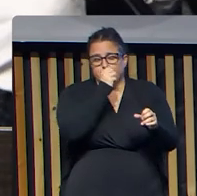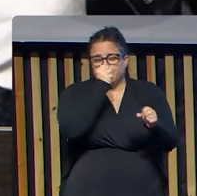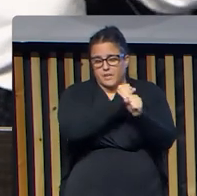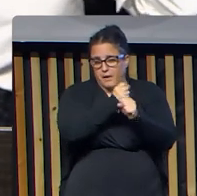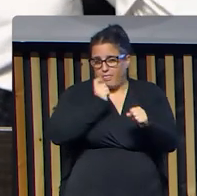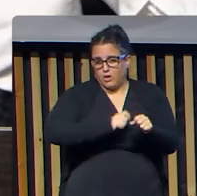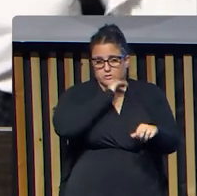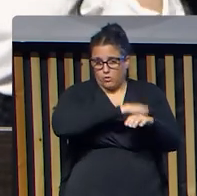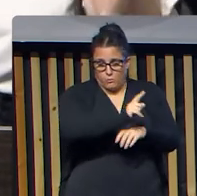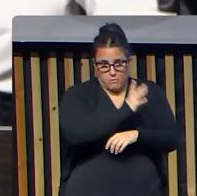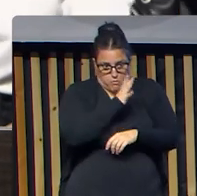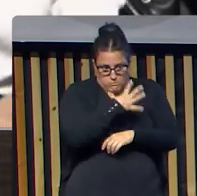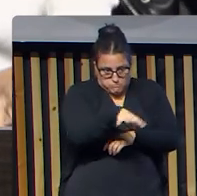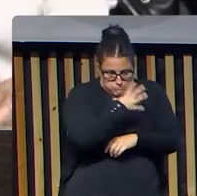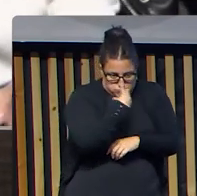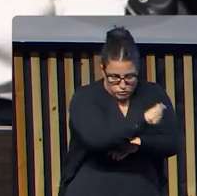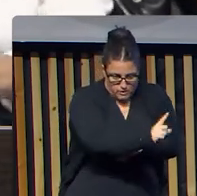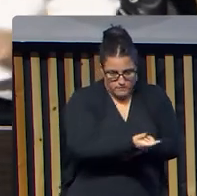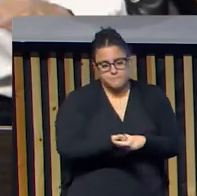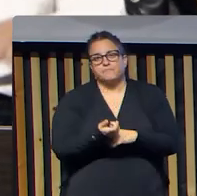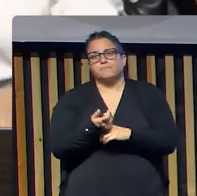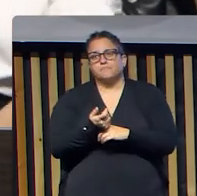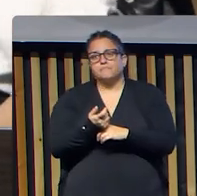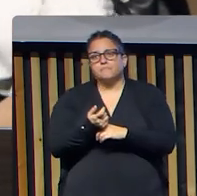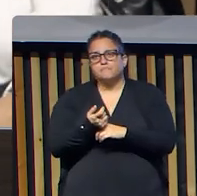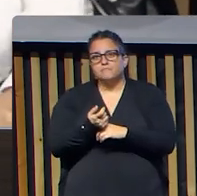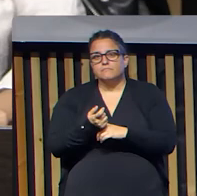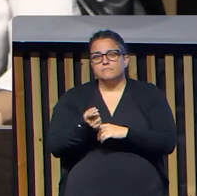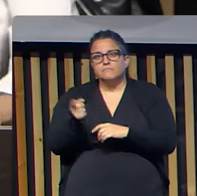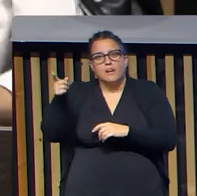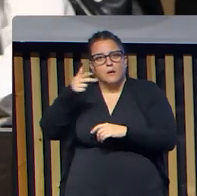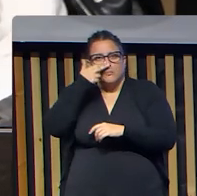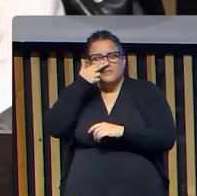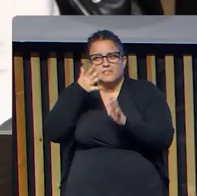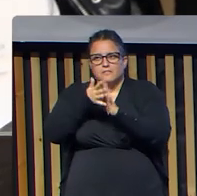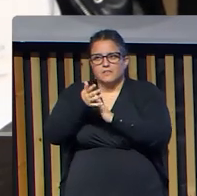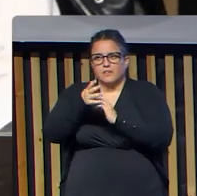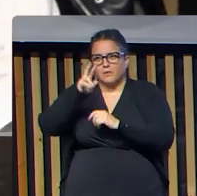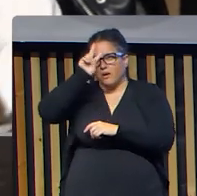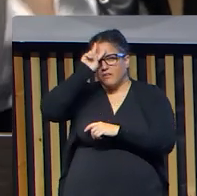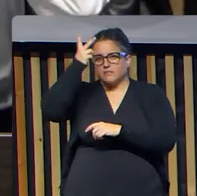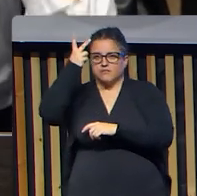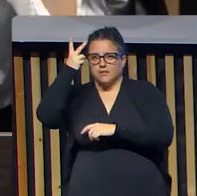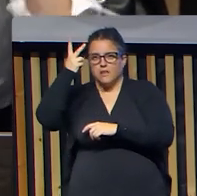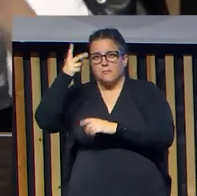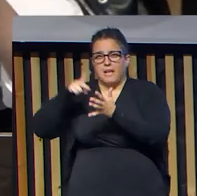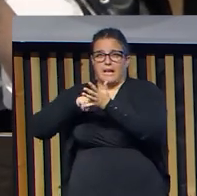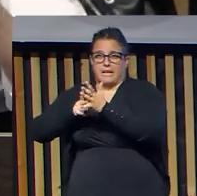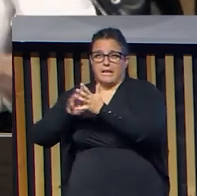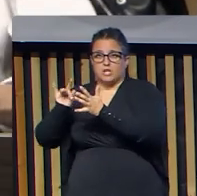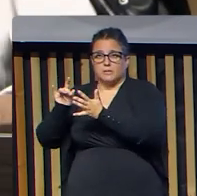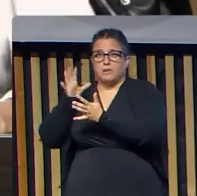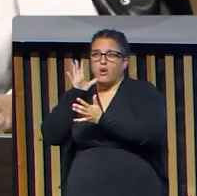bueno pues ahora Soy ingeniero pero que tengo me han pedido que escriba esta normativa por espera en tanto en cuanto y por la presente